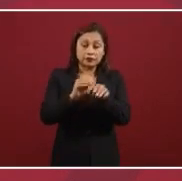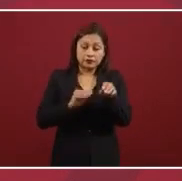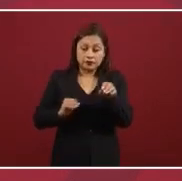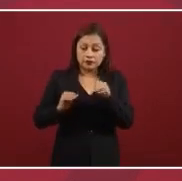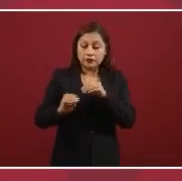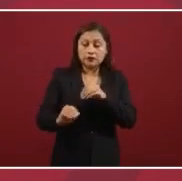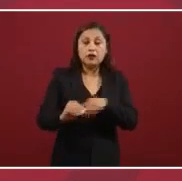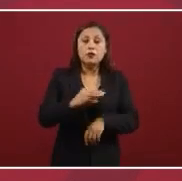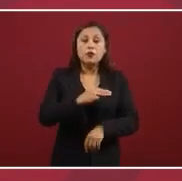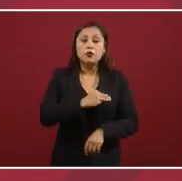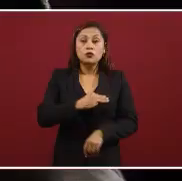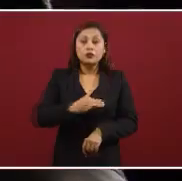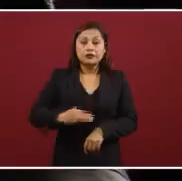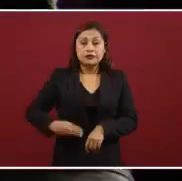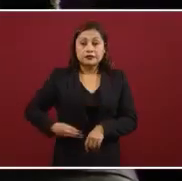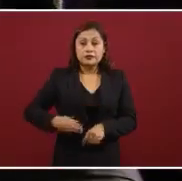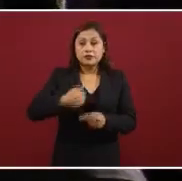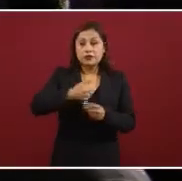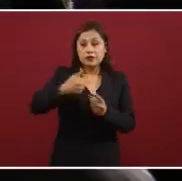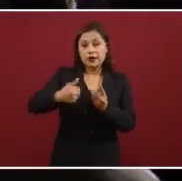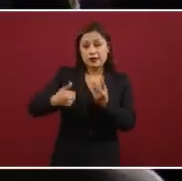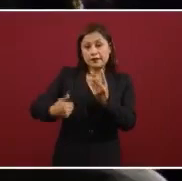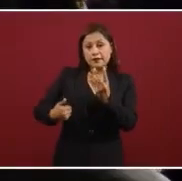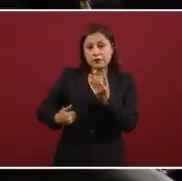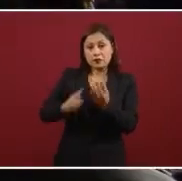por ley.